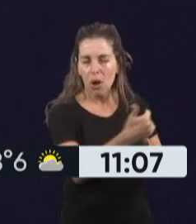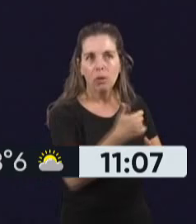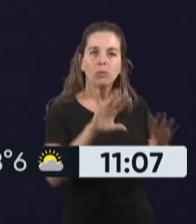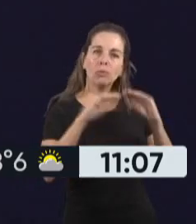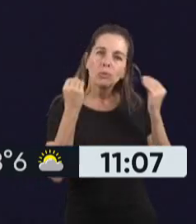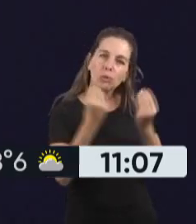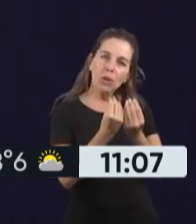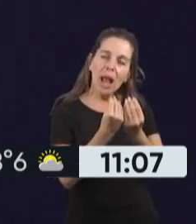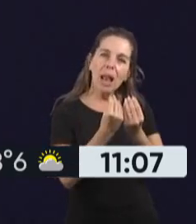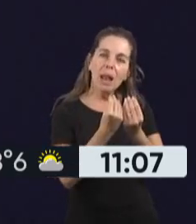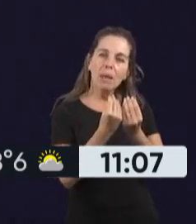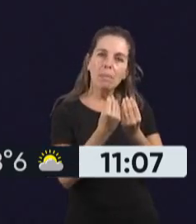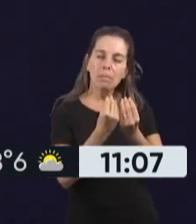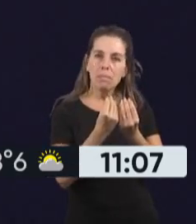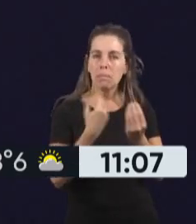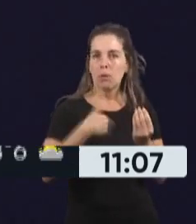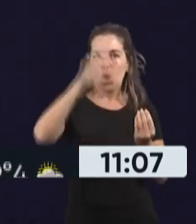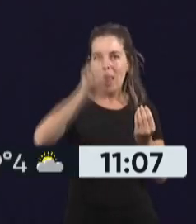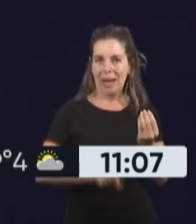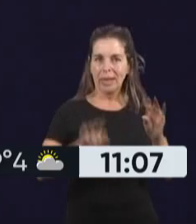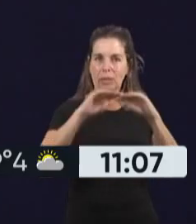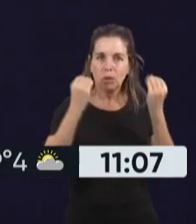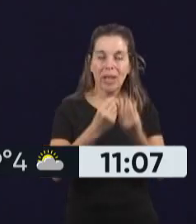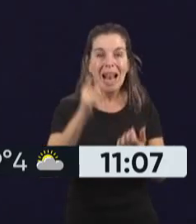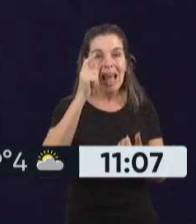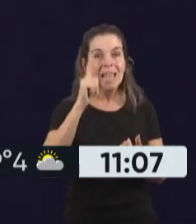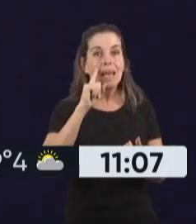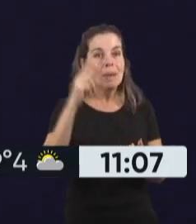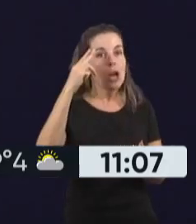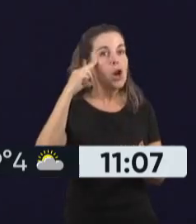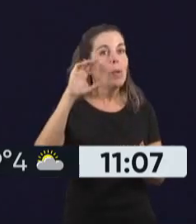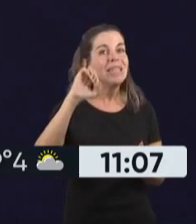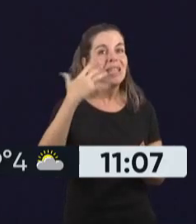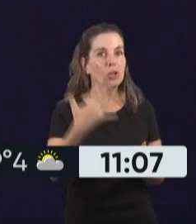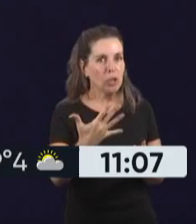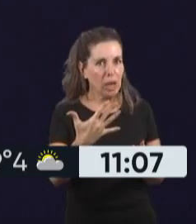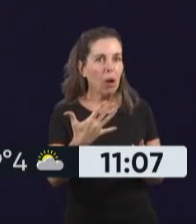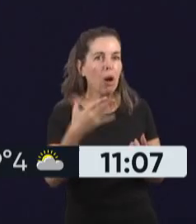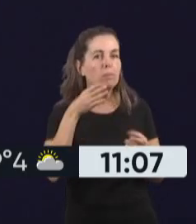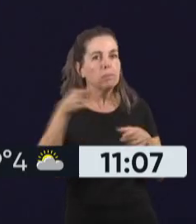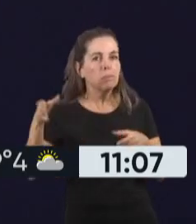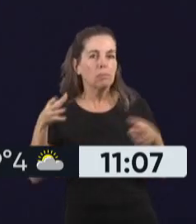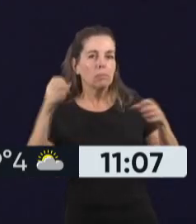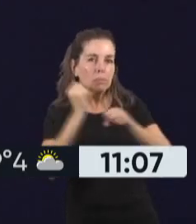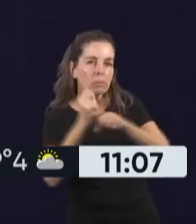total en todo el país de 10.905 procedimientos donde se han